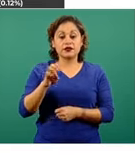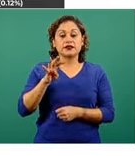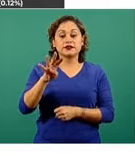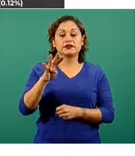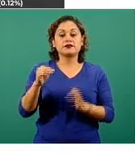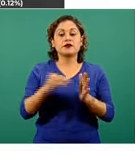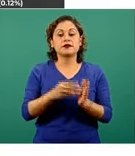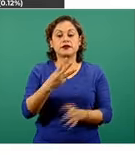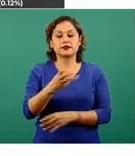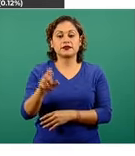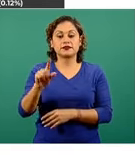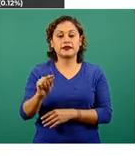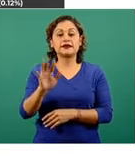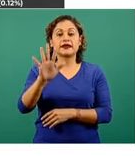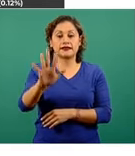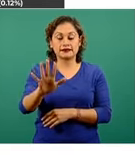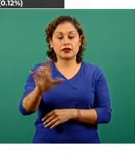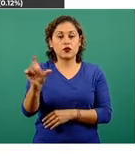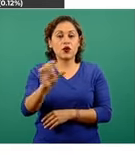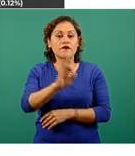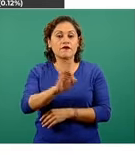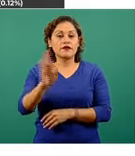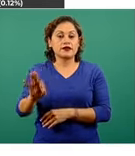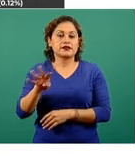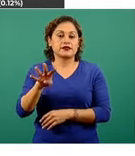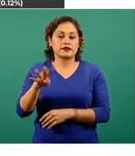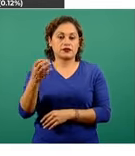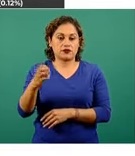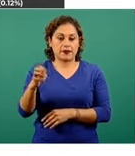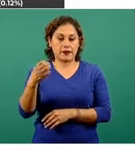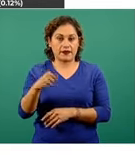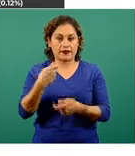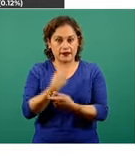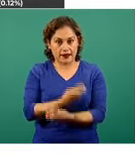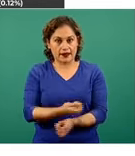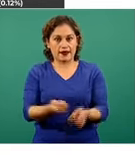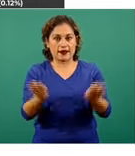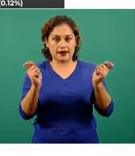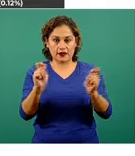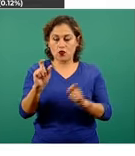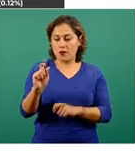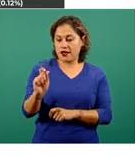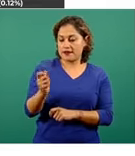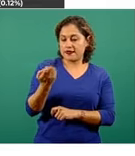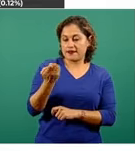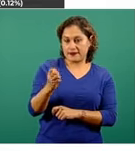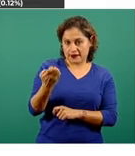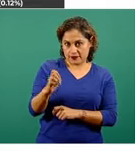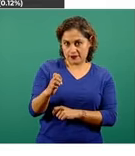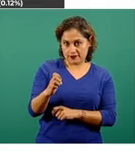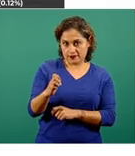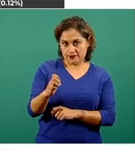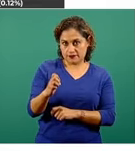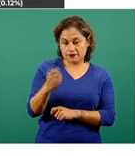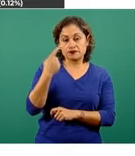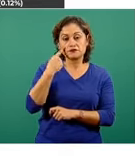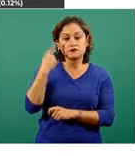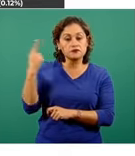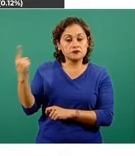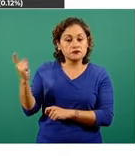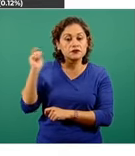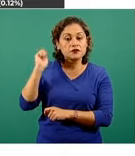219.375 dosis que llegaron el 19 de enero, que son estas que se distribuyeron al día siguiente, el 20 de enero, noten ustedes que hay